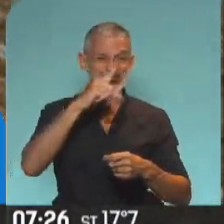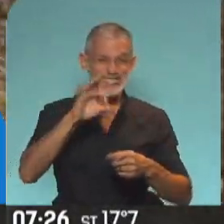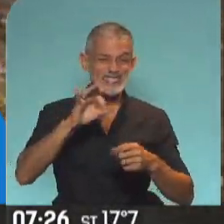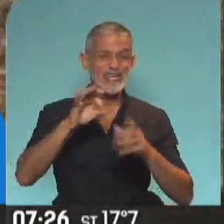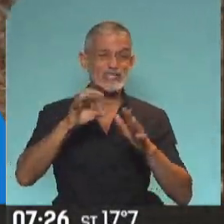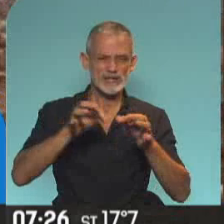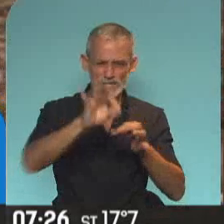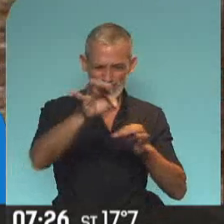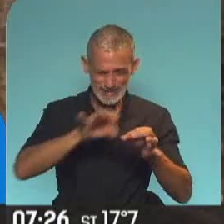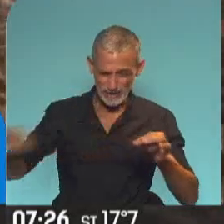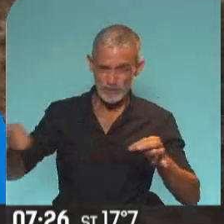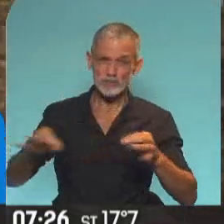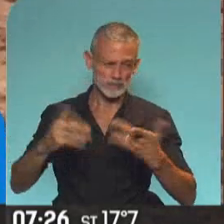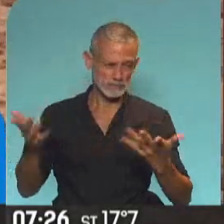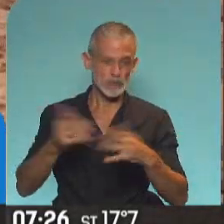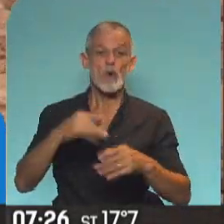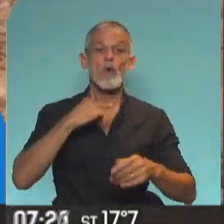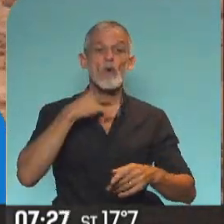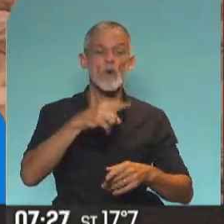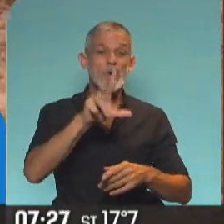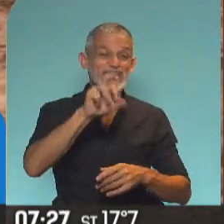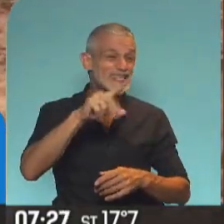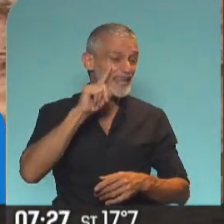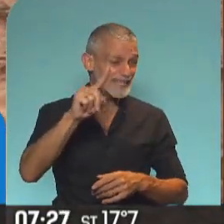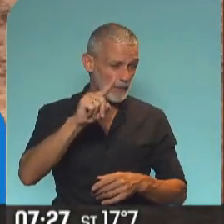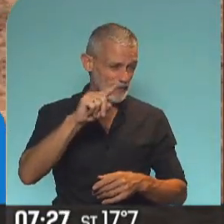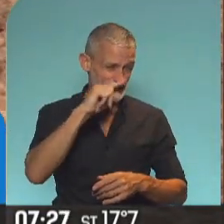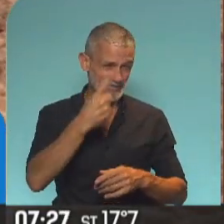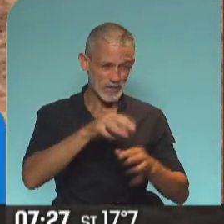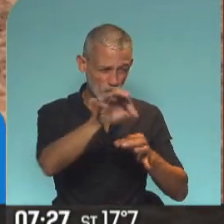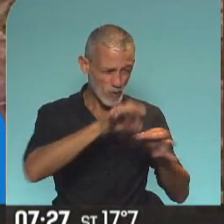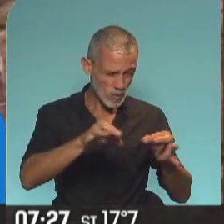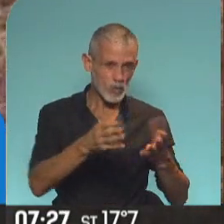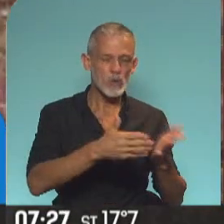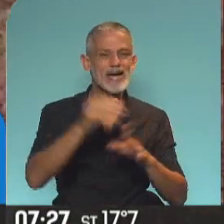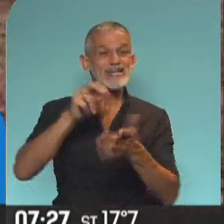32.776 hectáreas, Jujuy 30.071, Salta